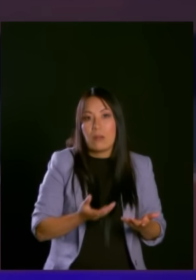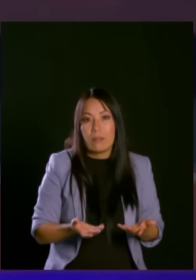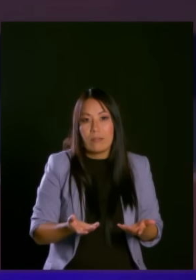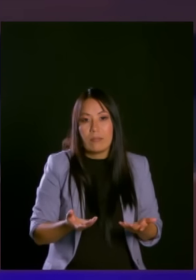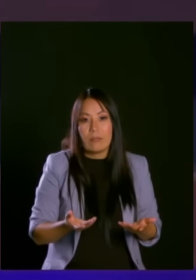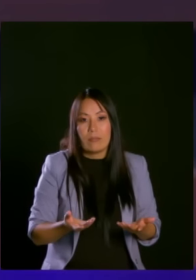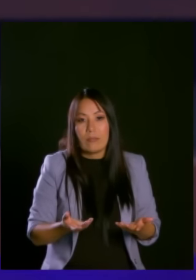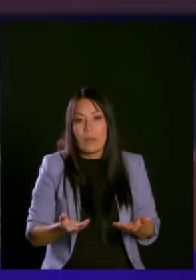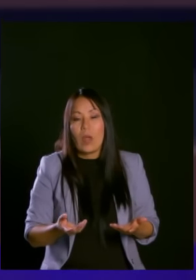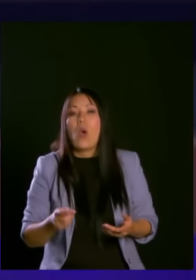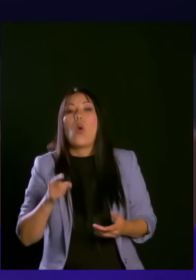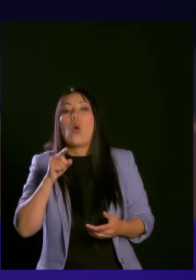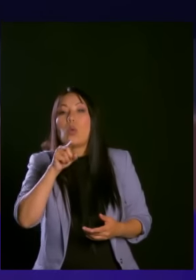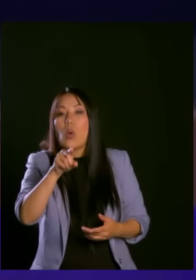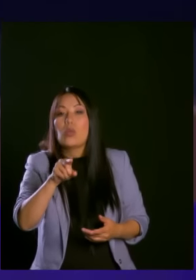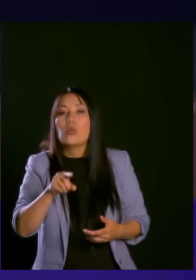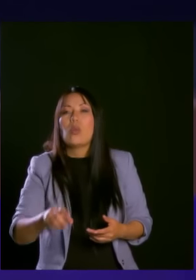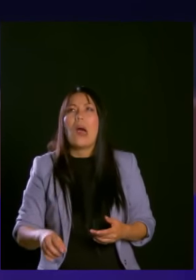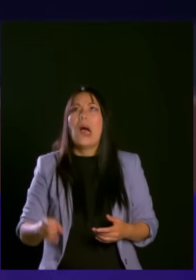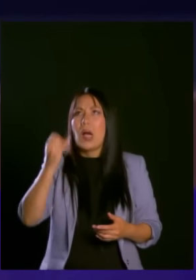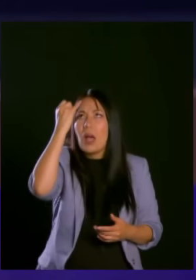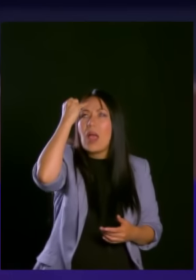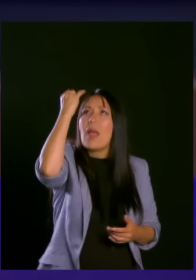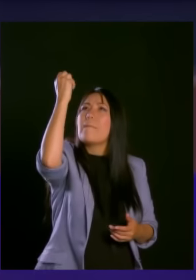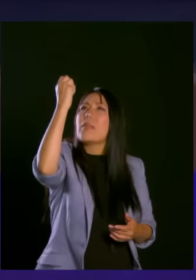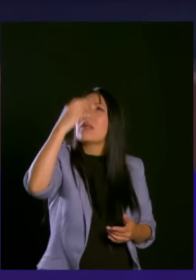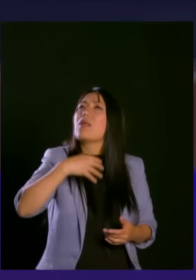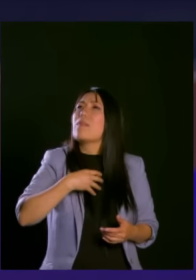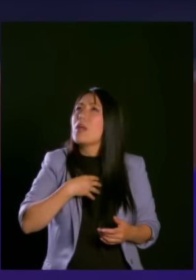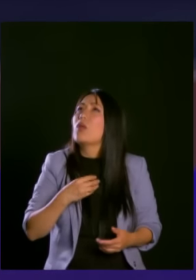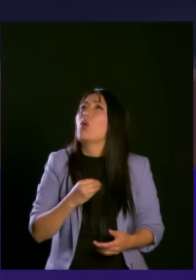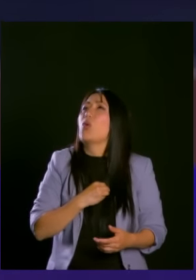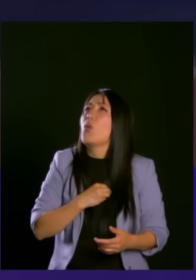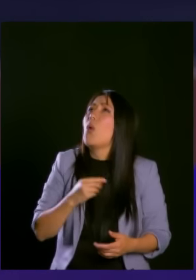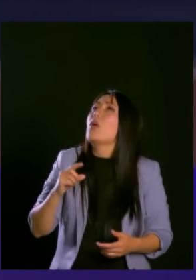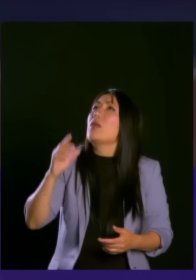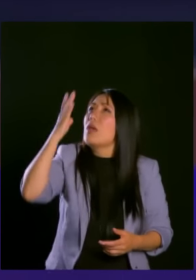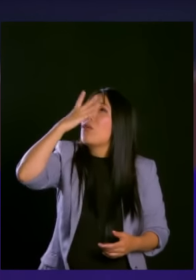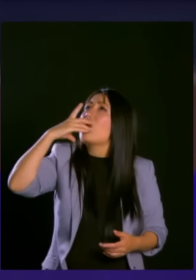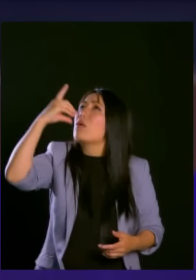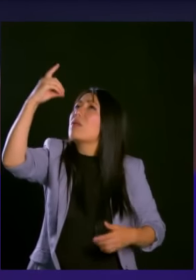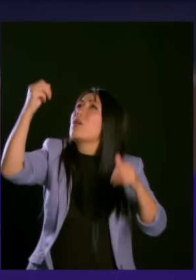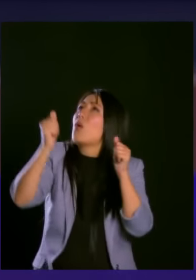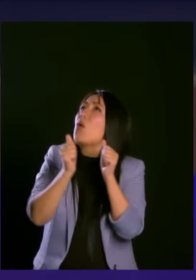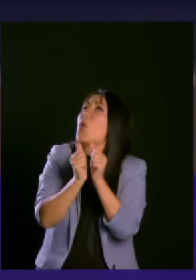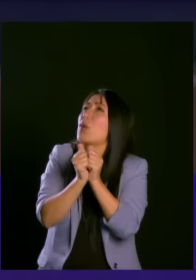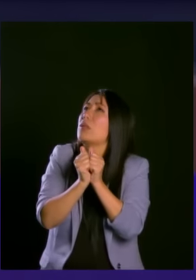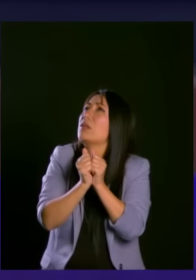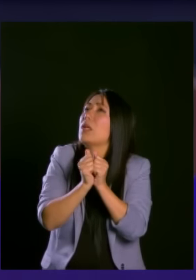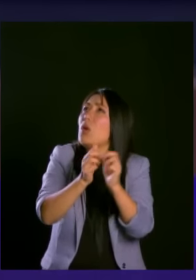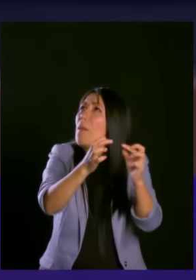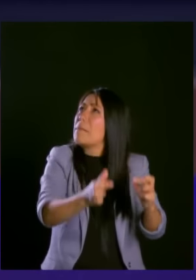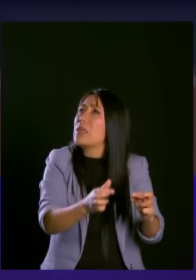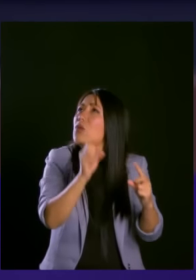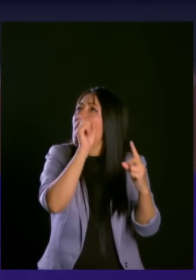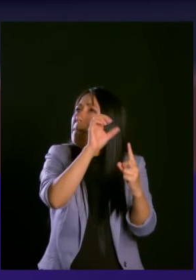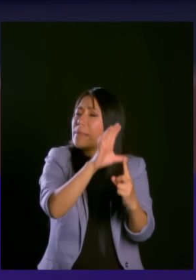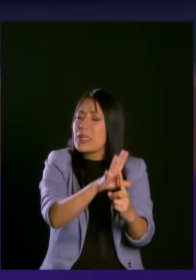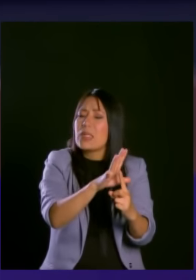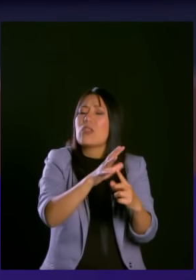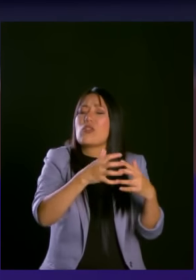¿O lo vas a asociar, Señor? Esta empresa responde a tus intereses en la tierra. Vamos a bendecir gente, vamos